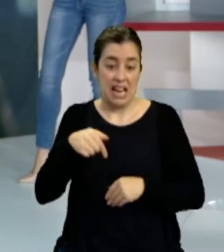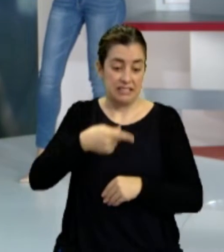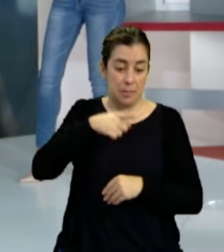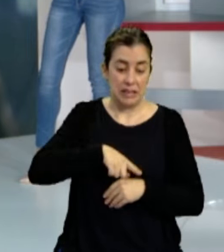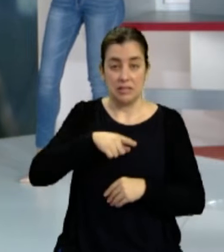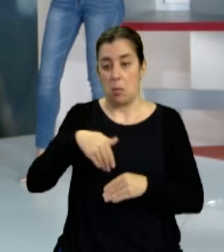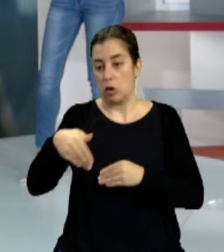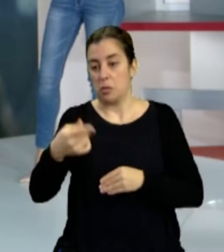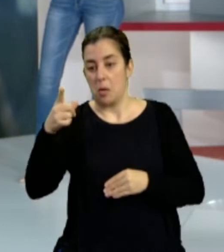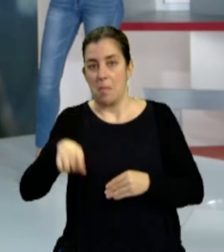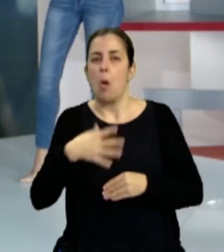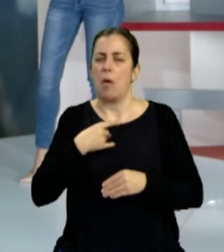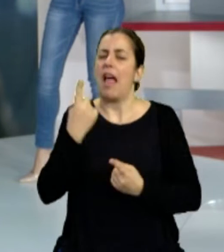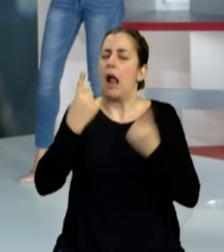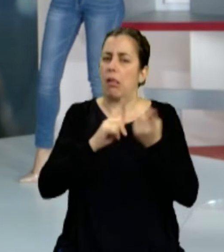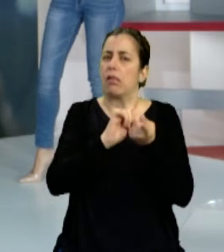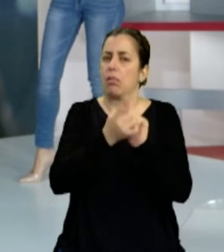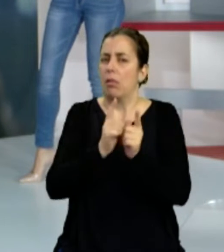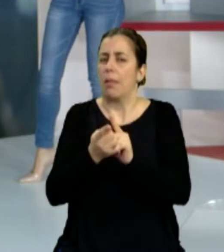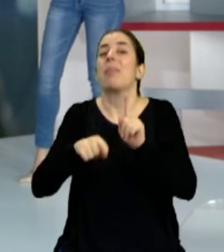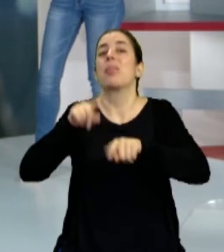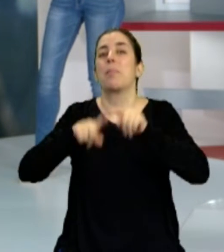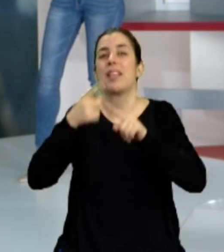algunas variaciones, siempre, eso sí, según evolucione la pandemia.